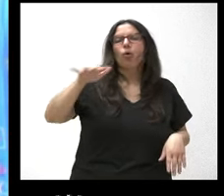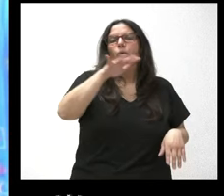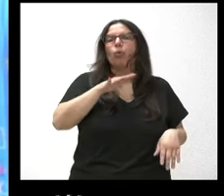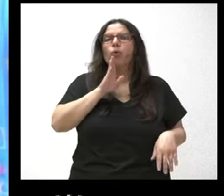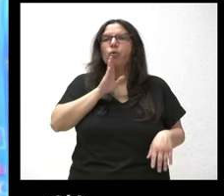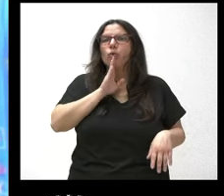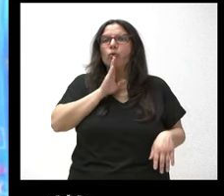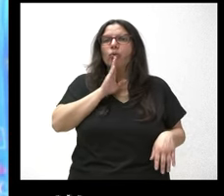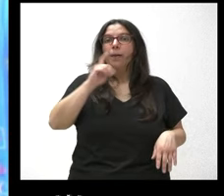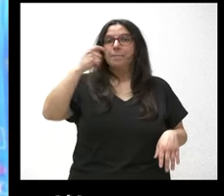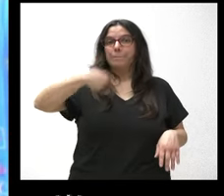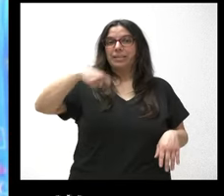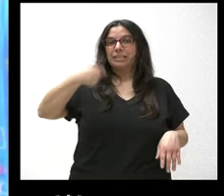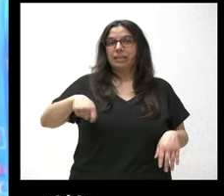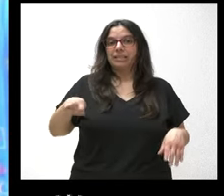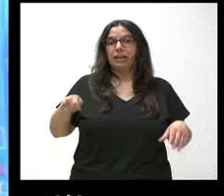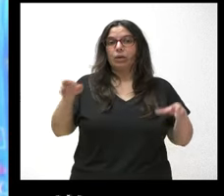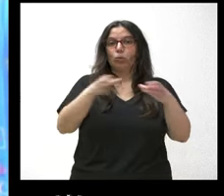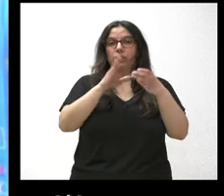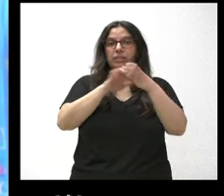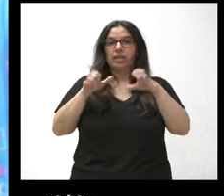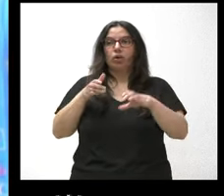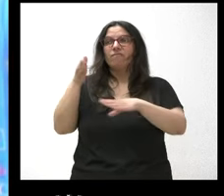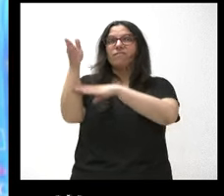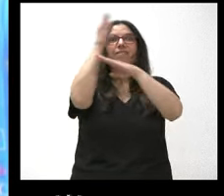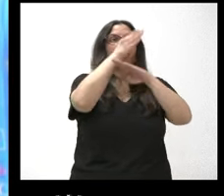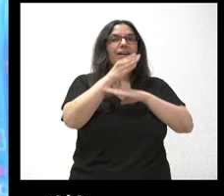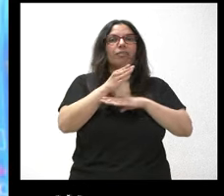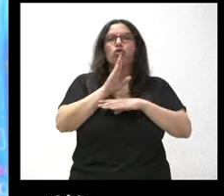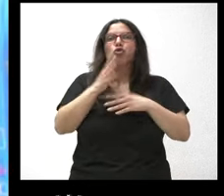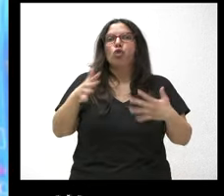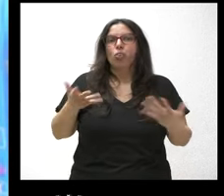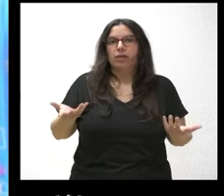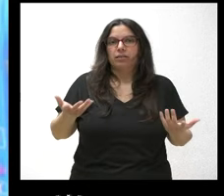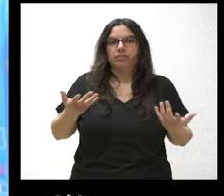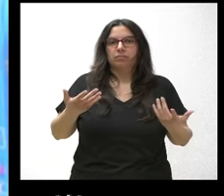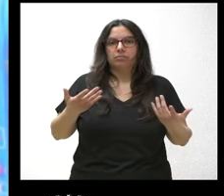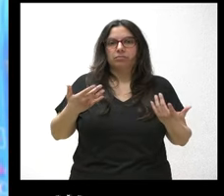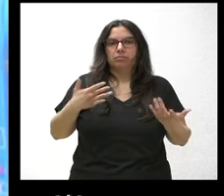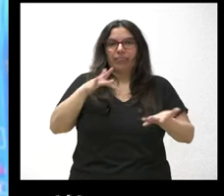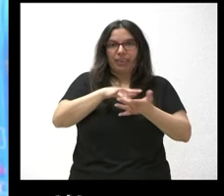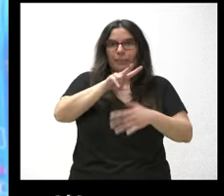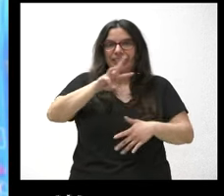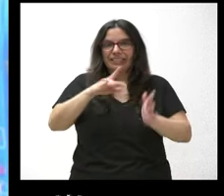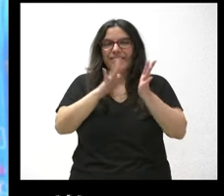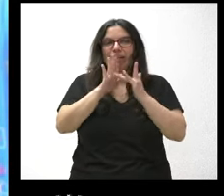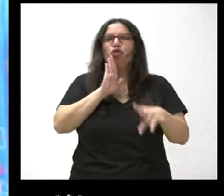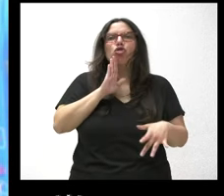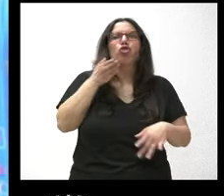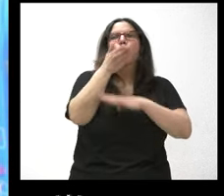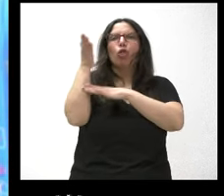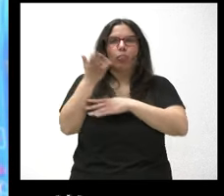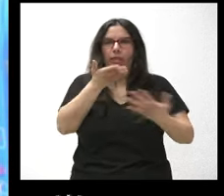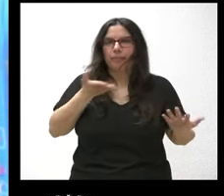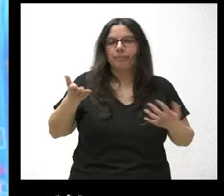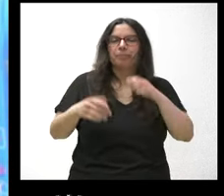del presidente de la comunidad, dónde va a estar físicamente ese día, el 23 de abril. Y